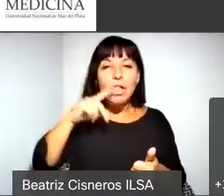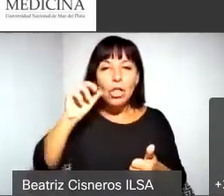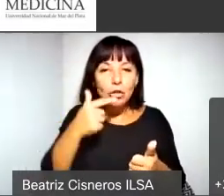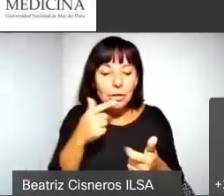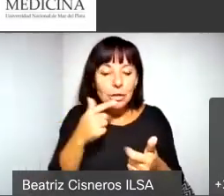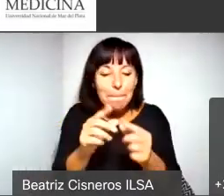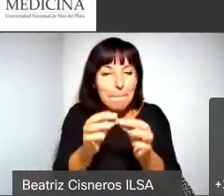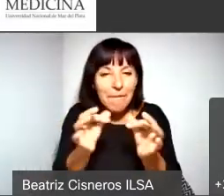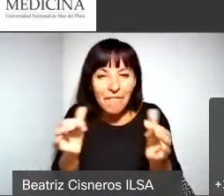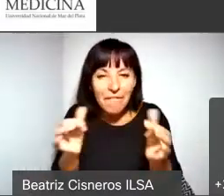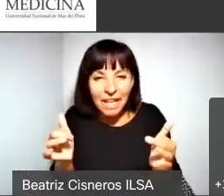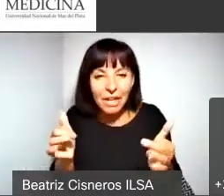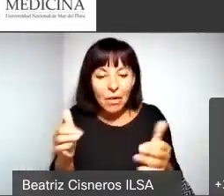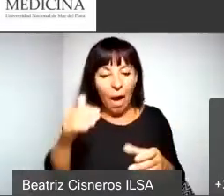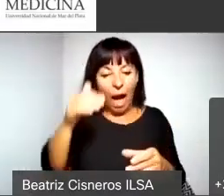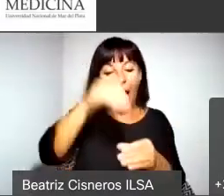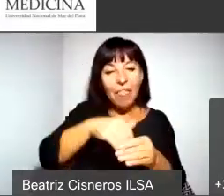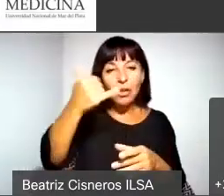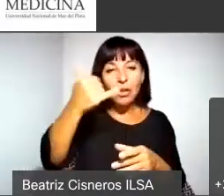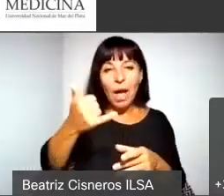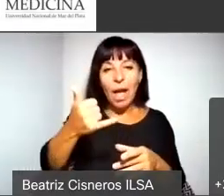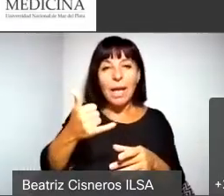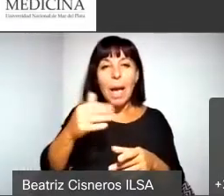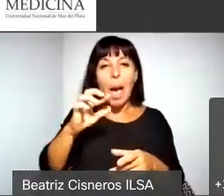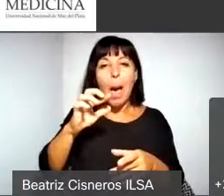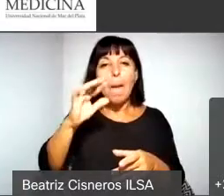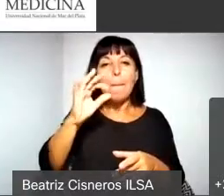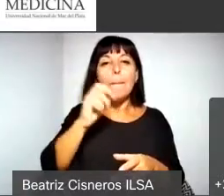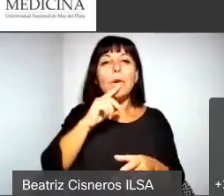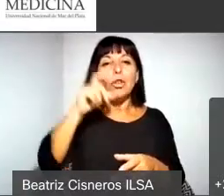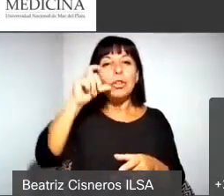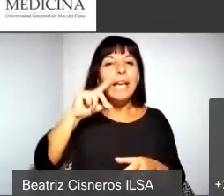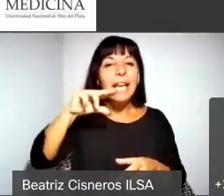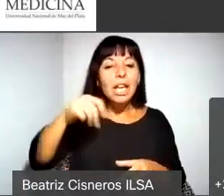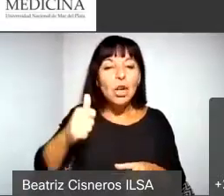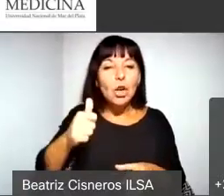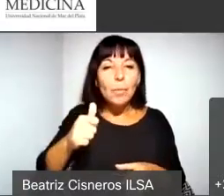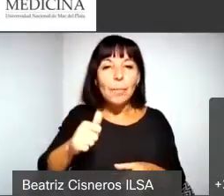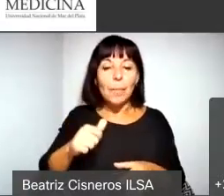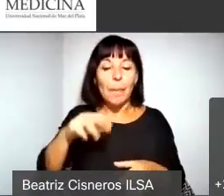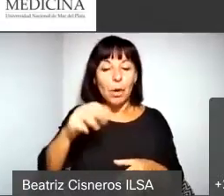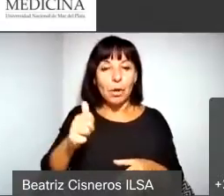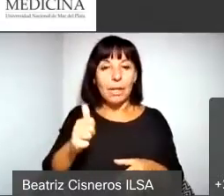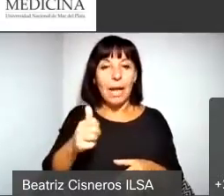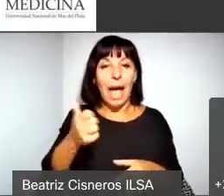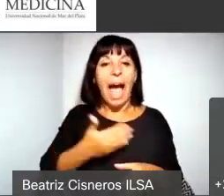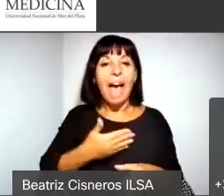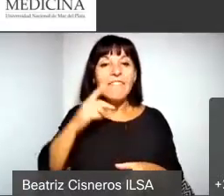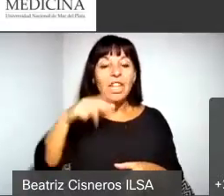una proteína globular llamada actina. ¿Mm?